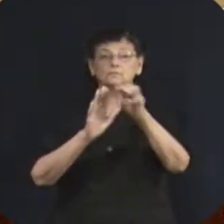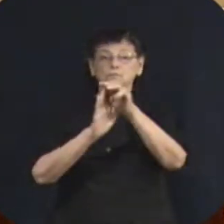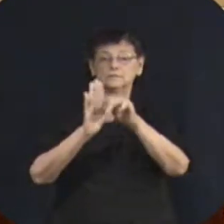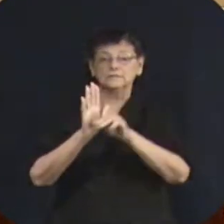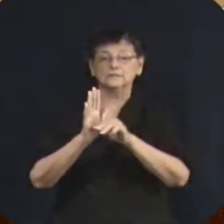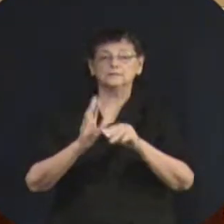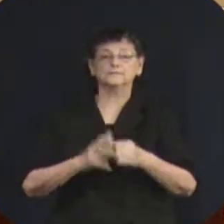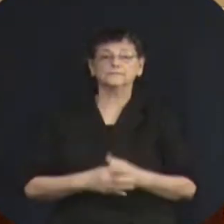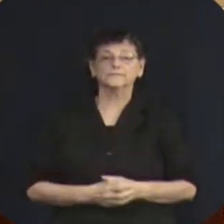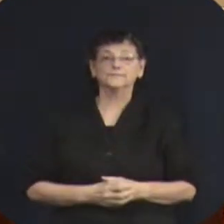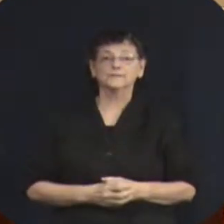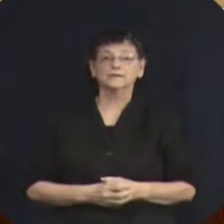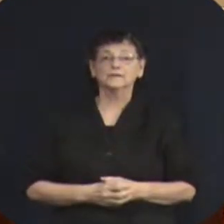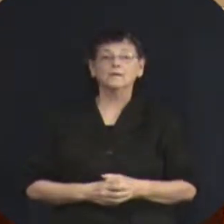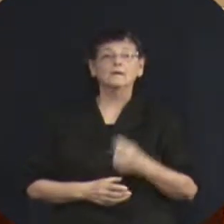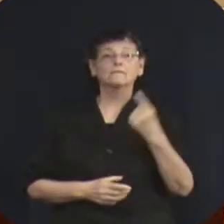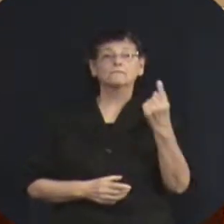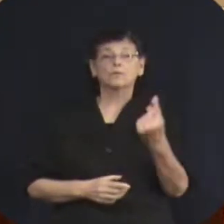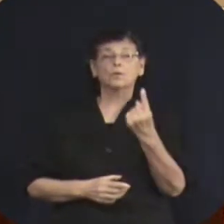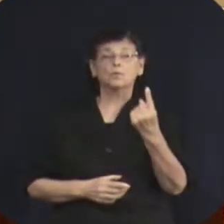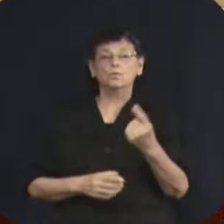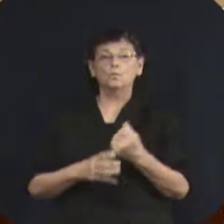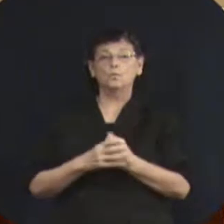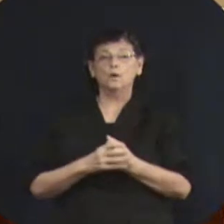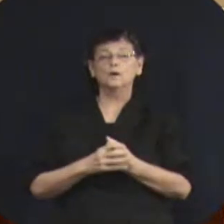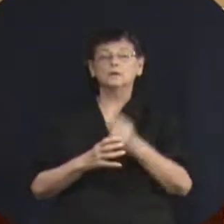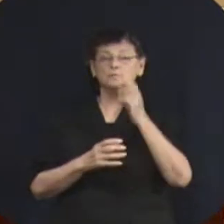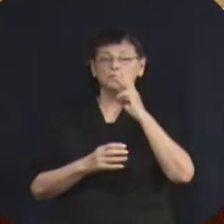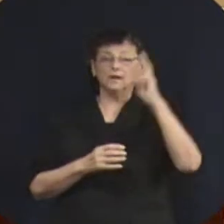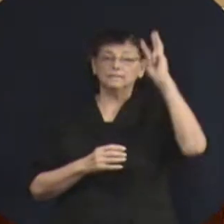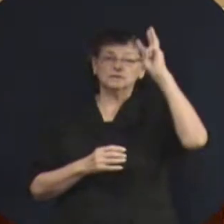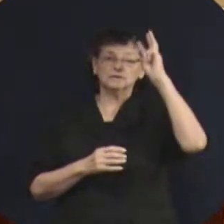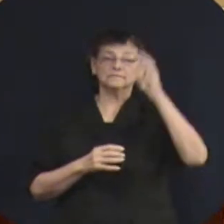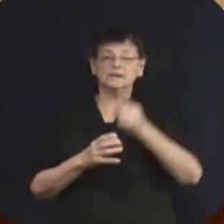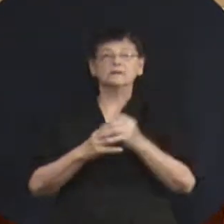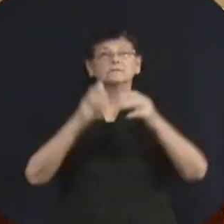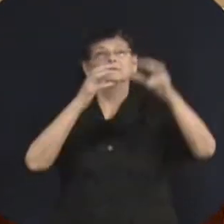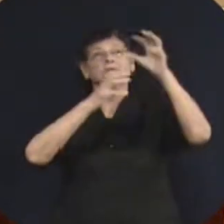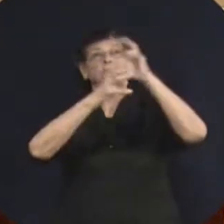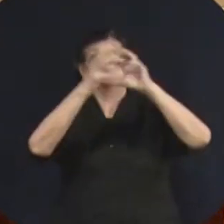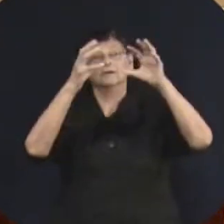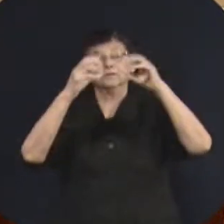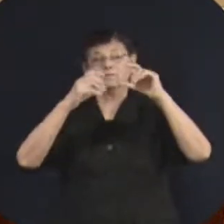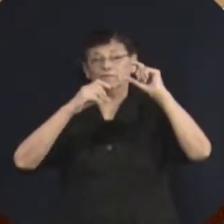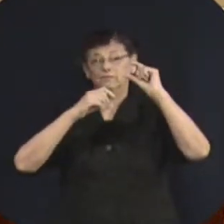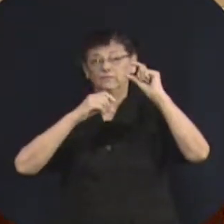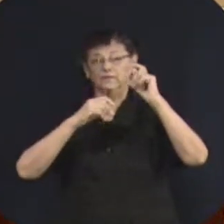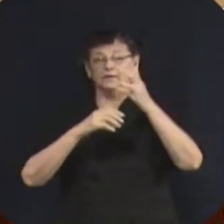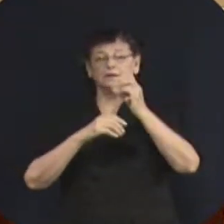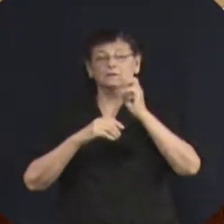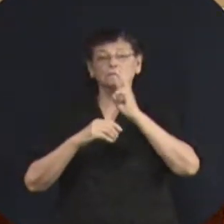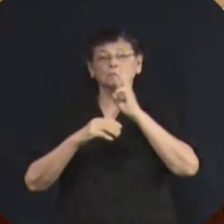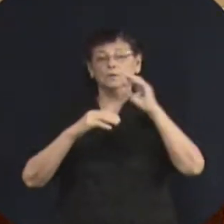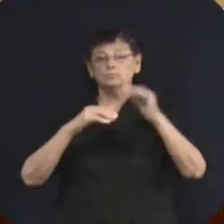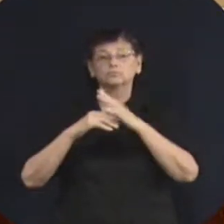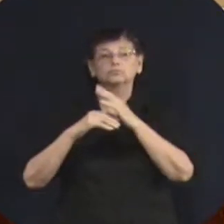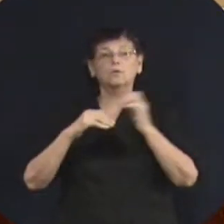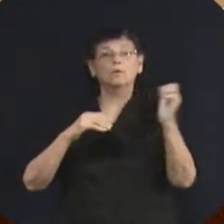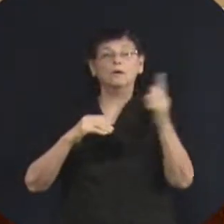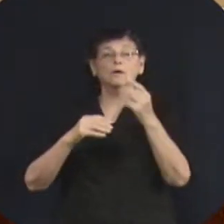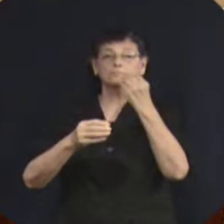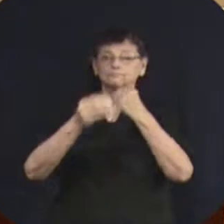Moisés por una especie de bautismo en la nube y en el mar.